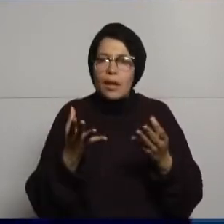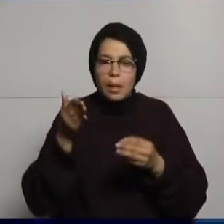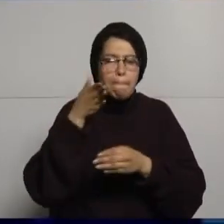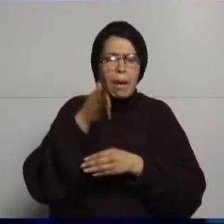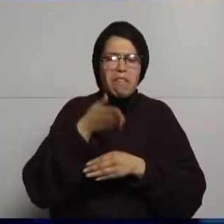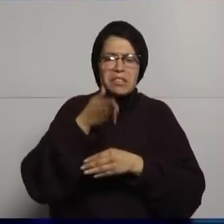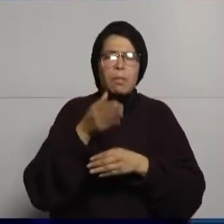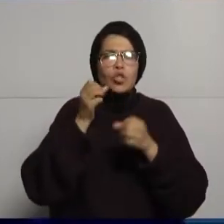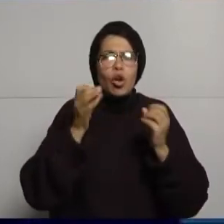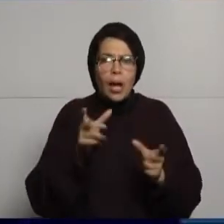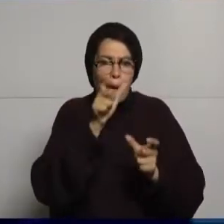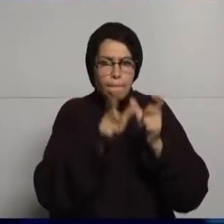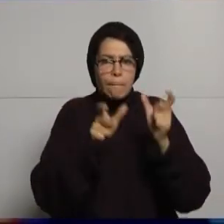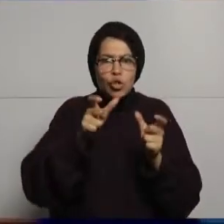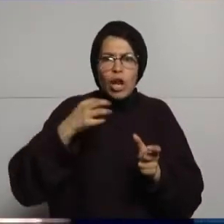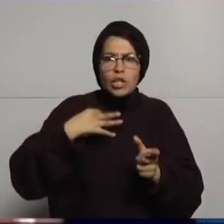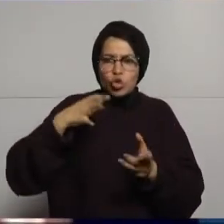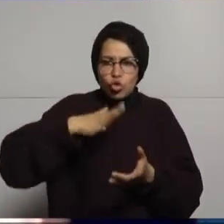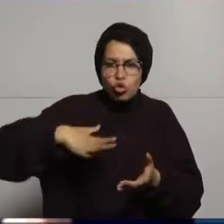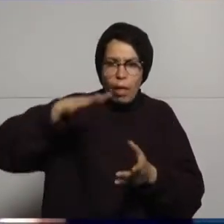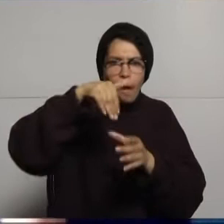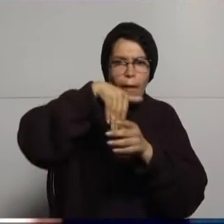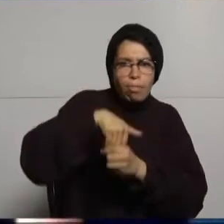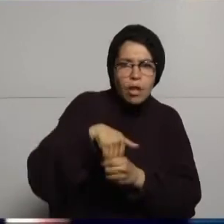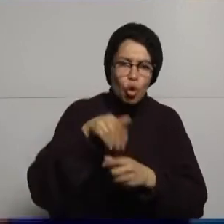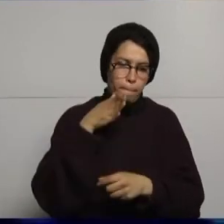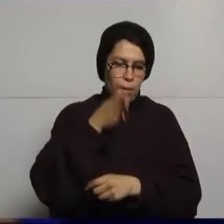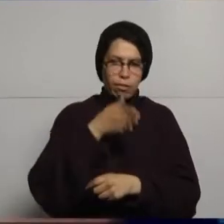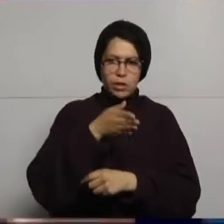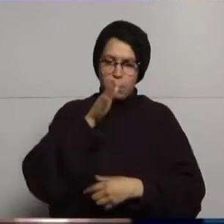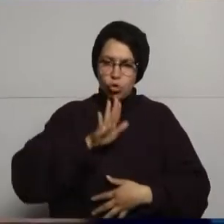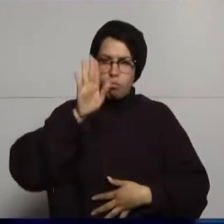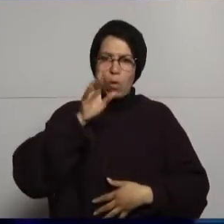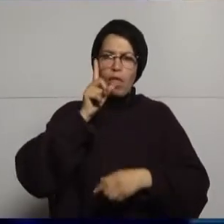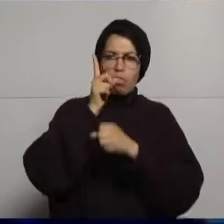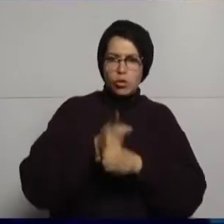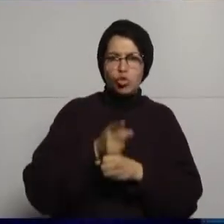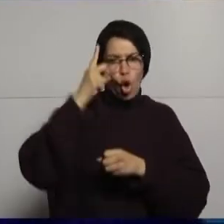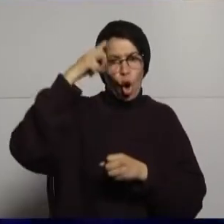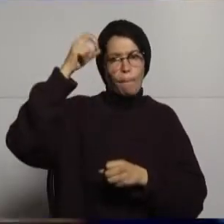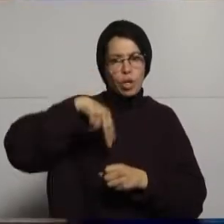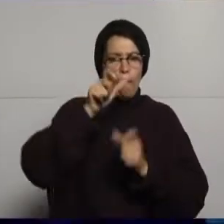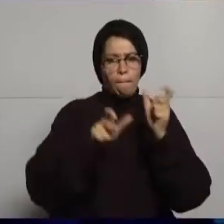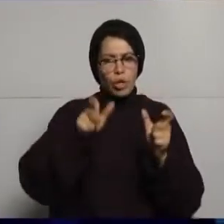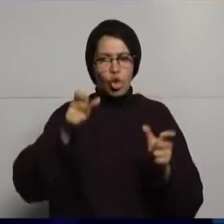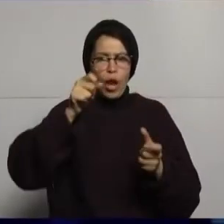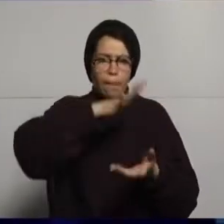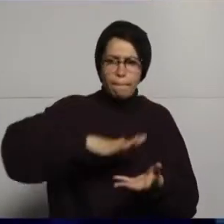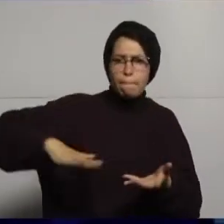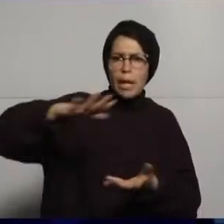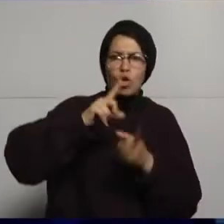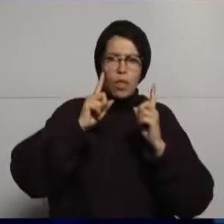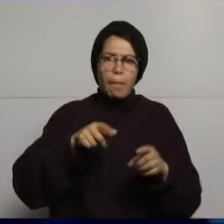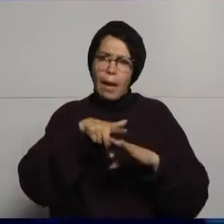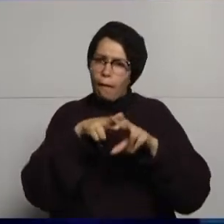Muchas veces si la participación se asume como herramienta y no como esencia, y peor, como herramienta